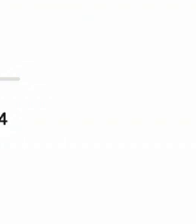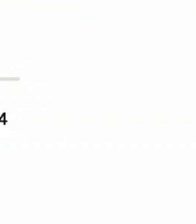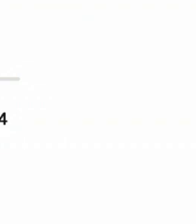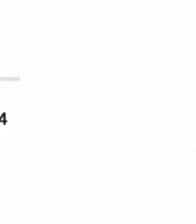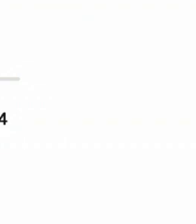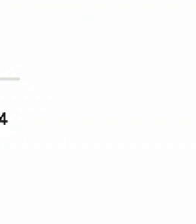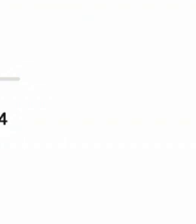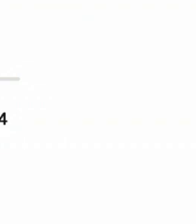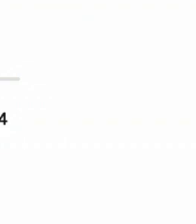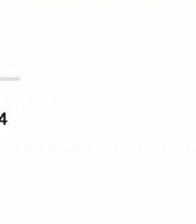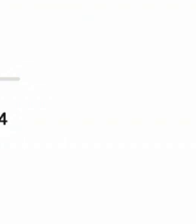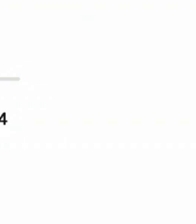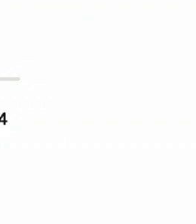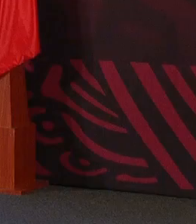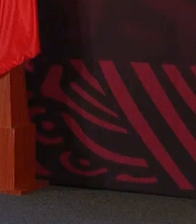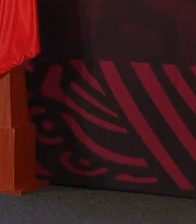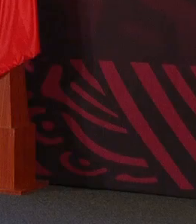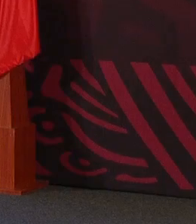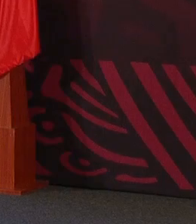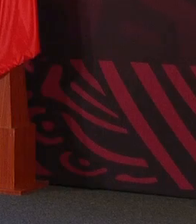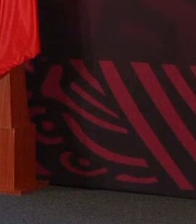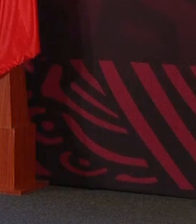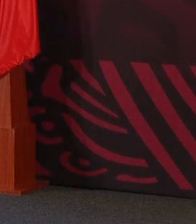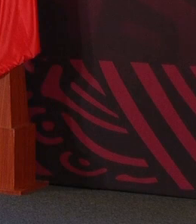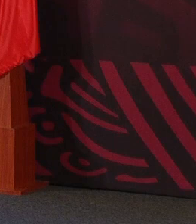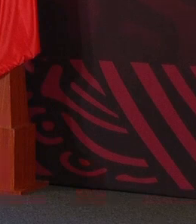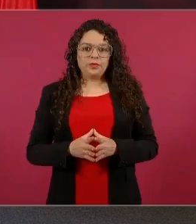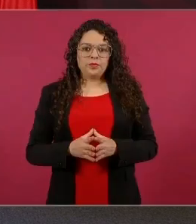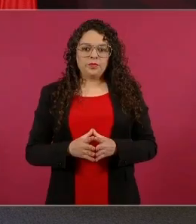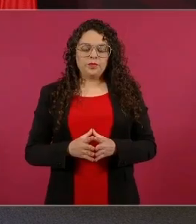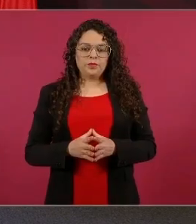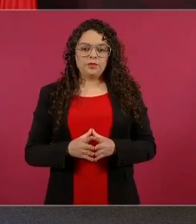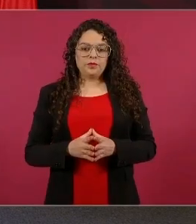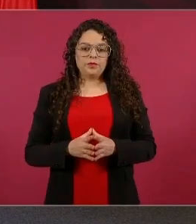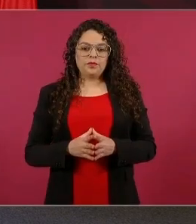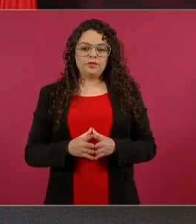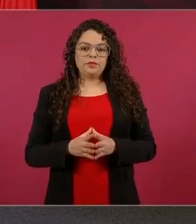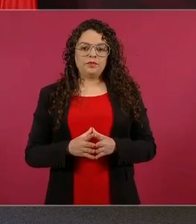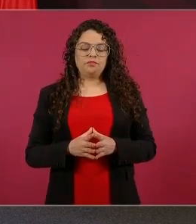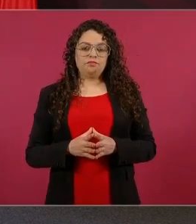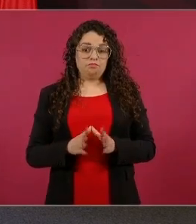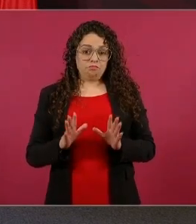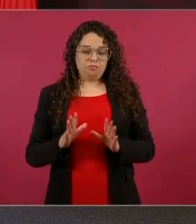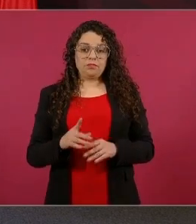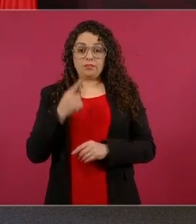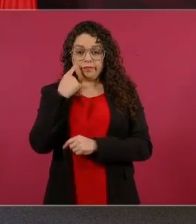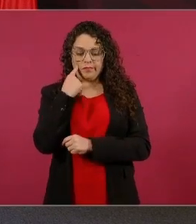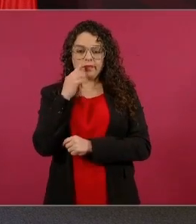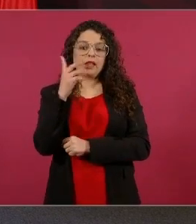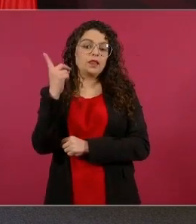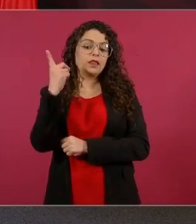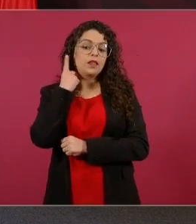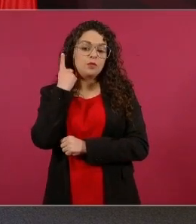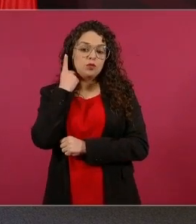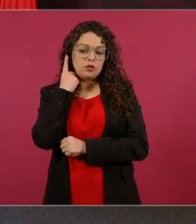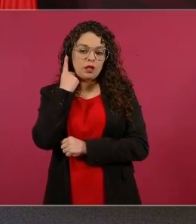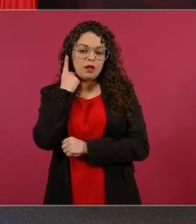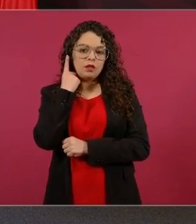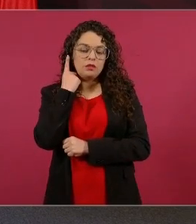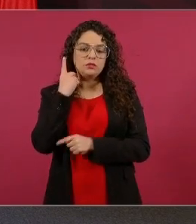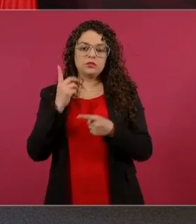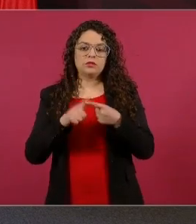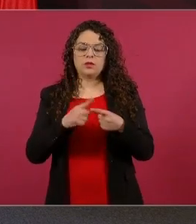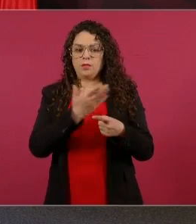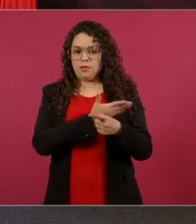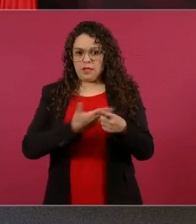años se va a ir a votar por diputados por presidentes